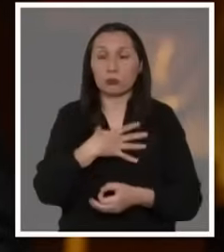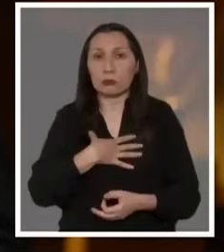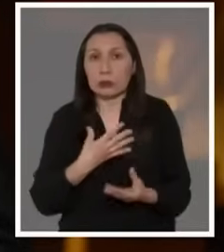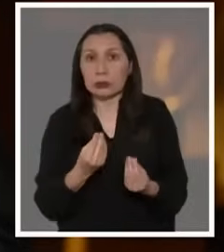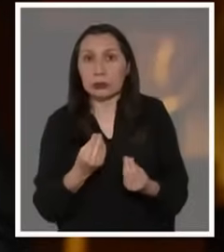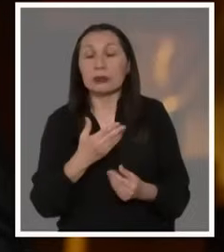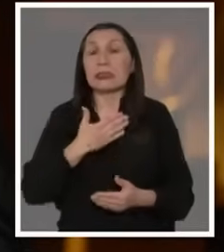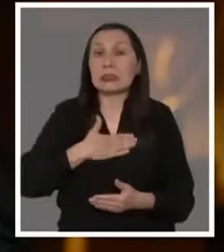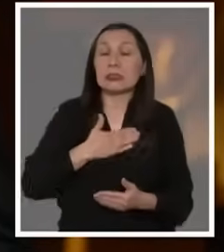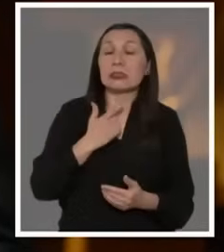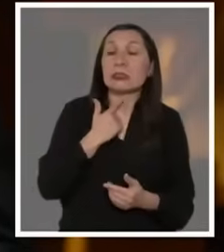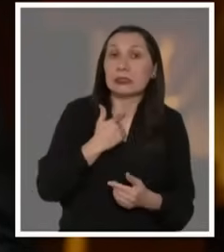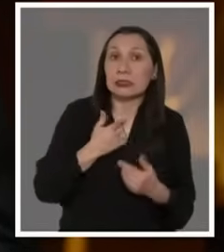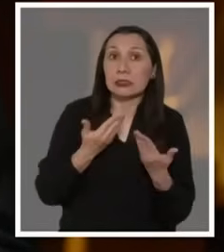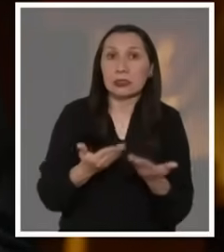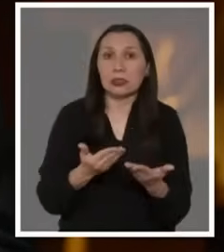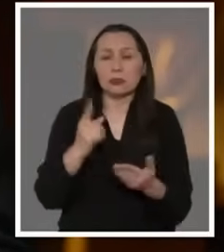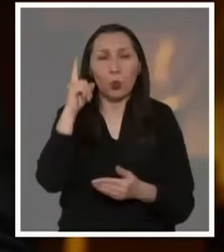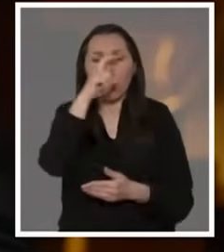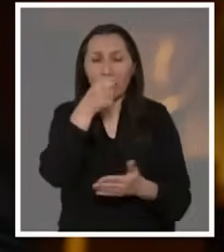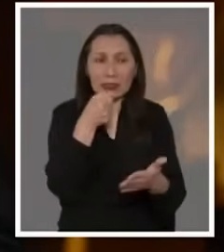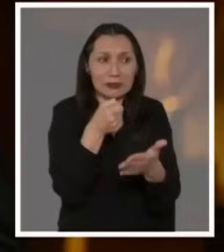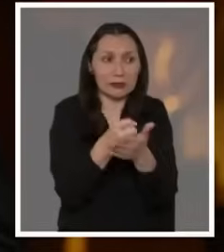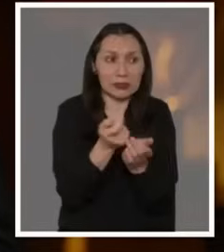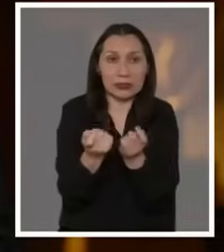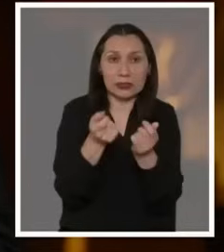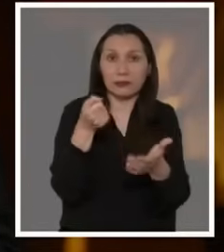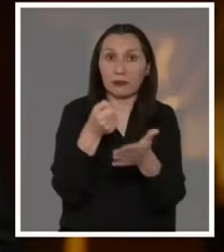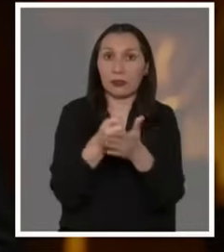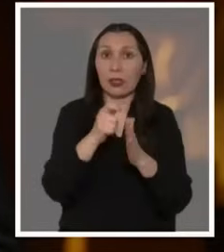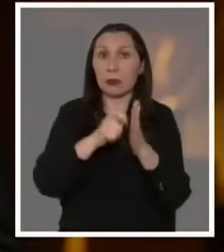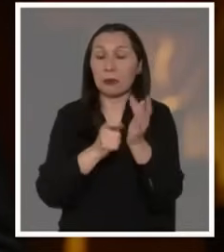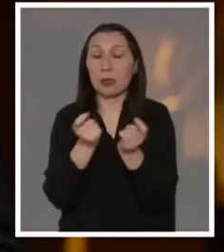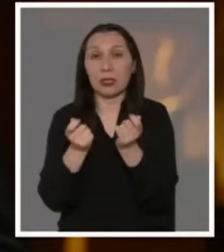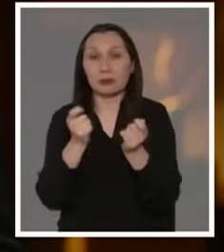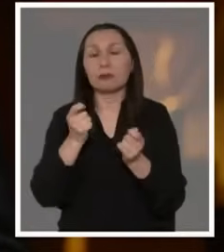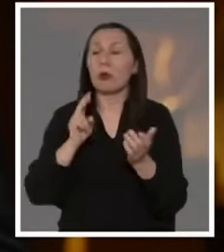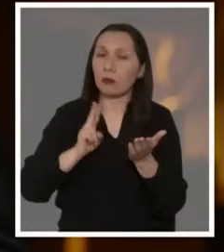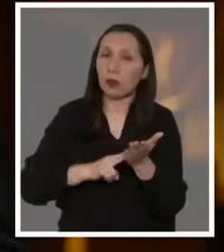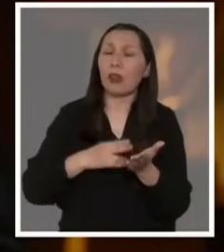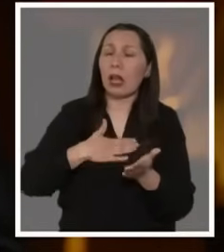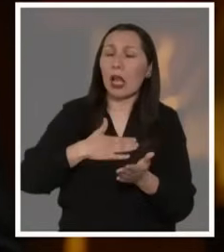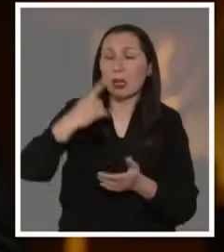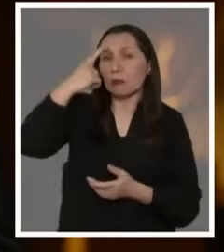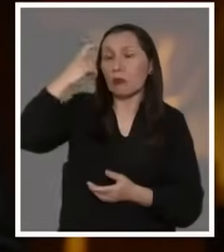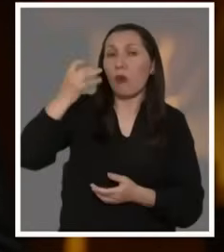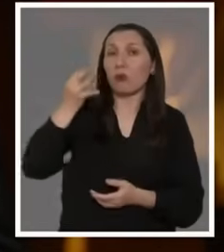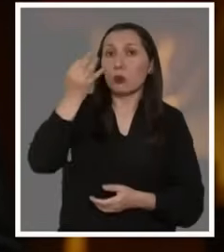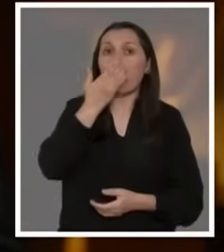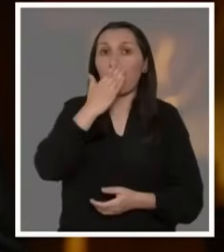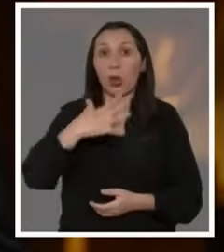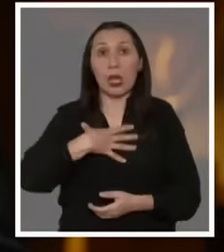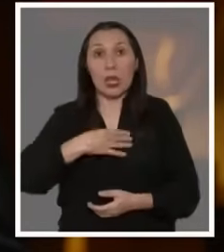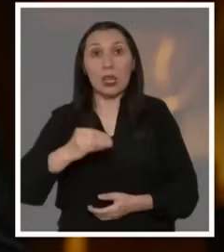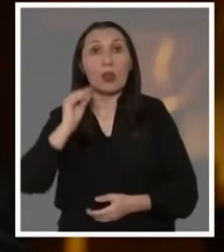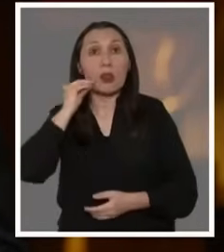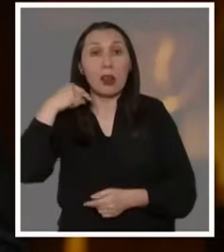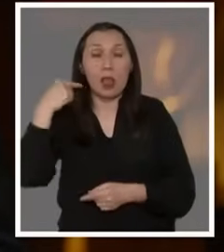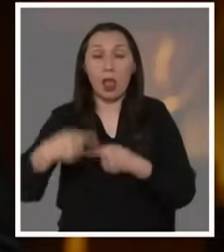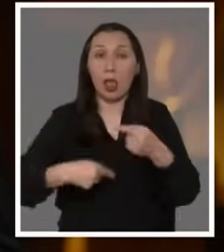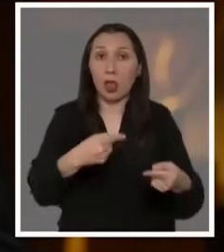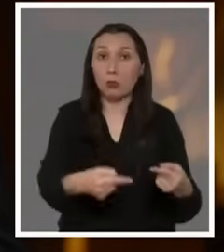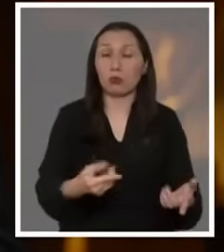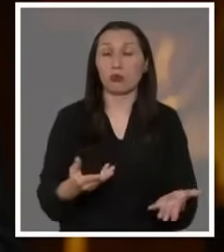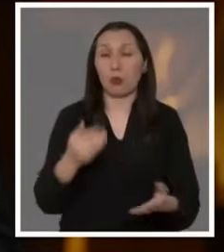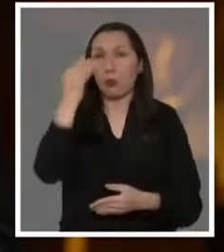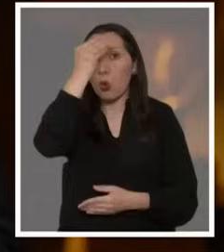temores y anhelos, de cómo a muchos les cuesta llegar a fin de mes, de la legítima aspiración a un futuro mejor para sus hijos y nietos,